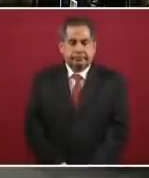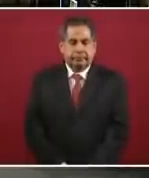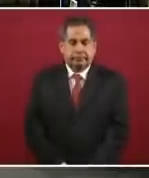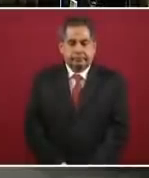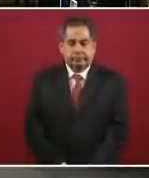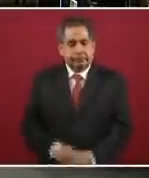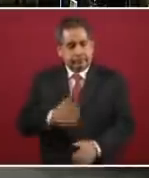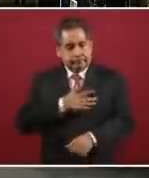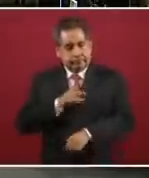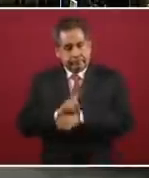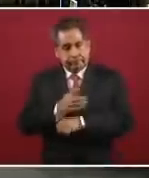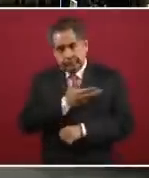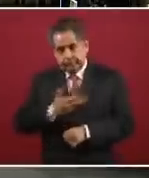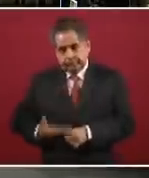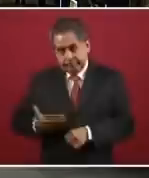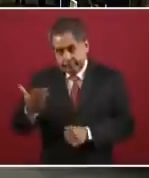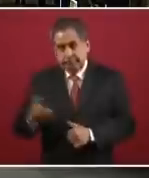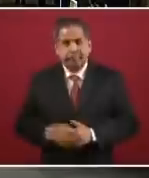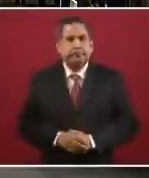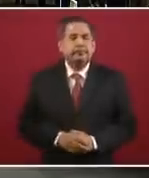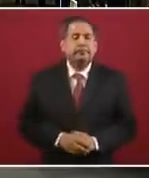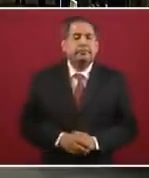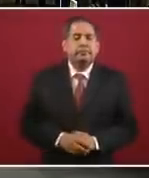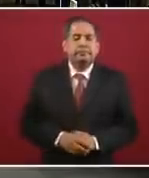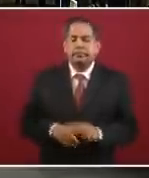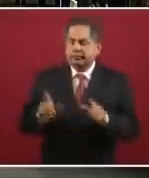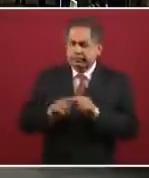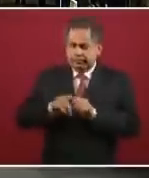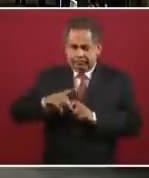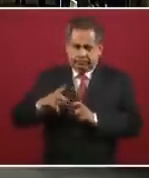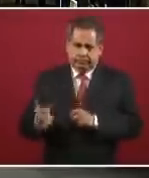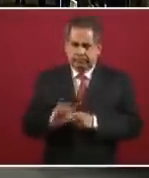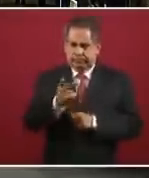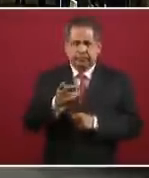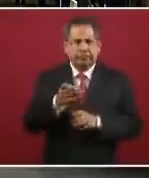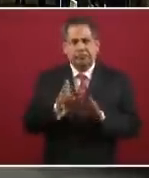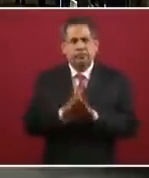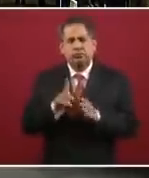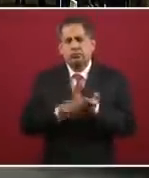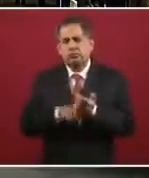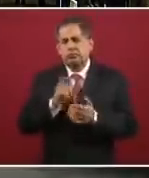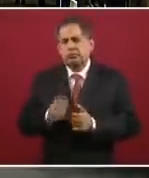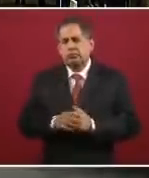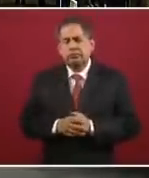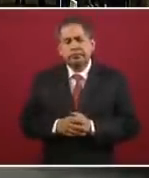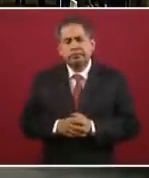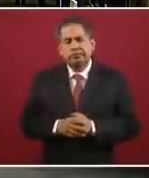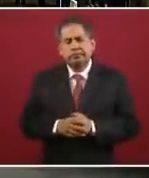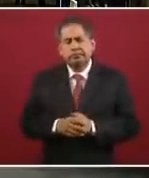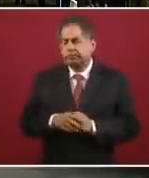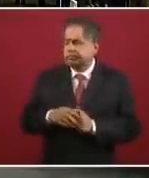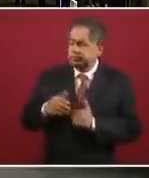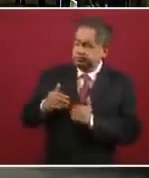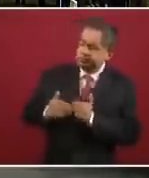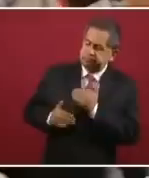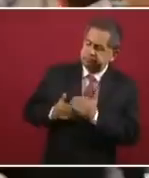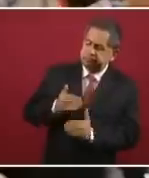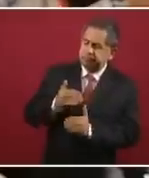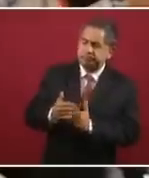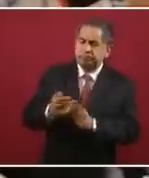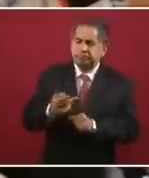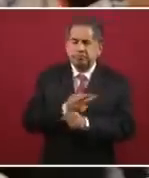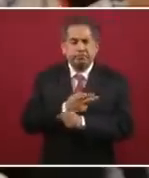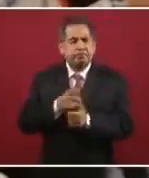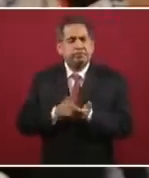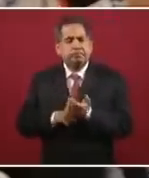Buenos días, presidente. Canciller, pues nada más para preguntarle acerca del seguimiento y los avances que se tienen con respecto al cuidado